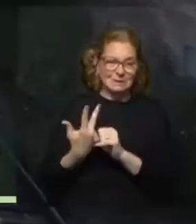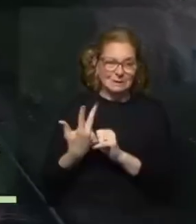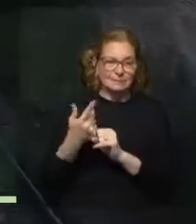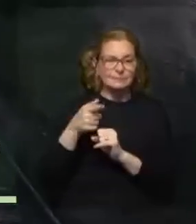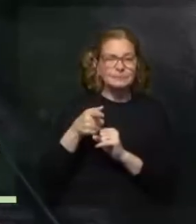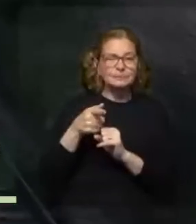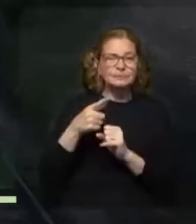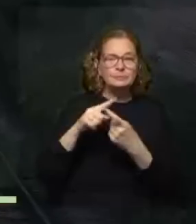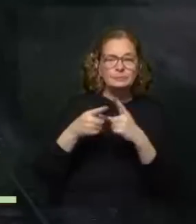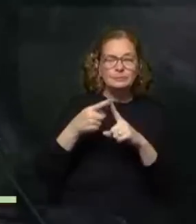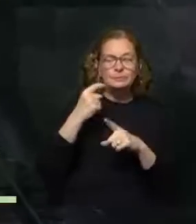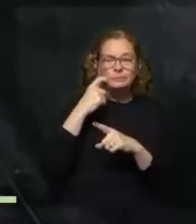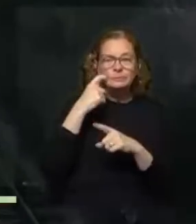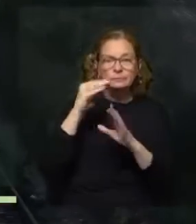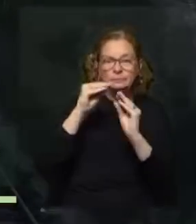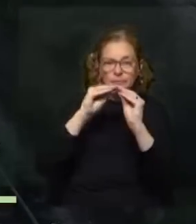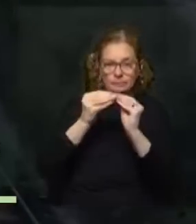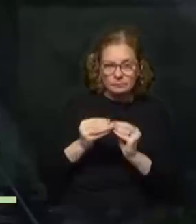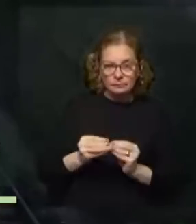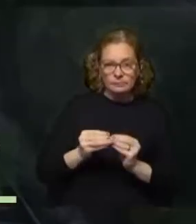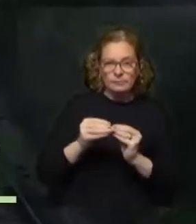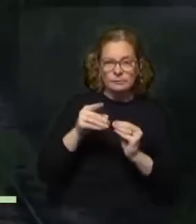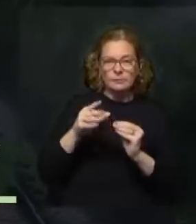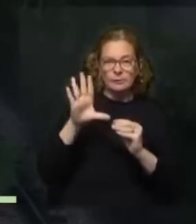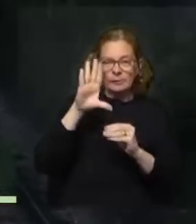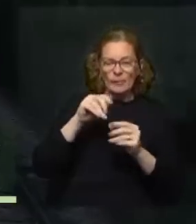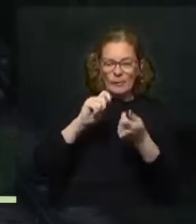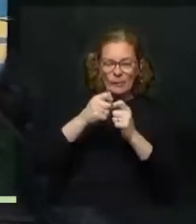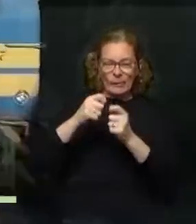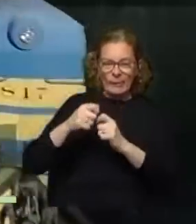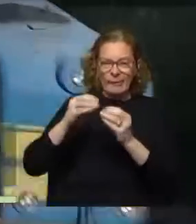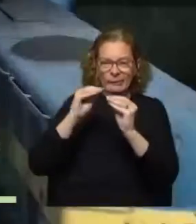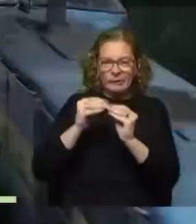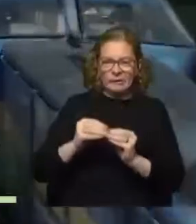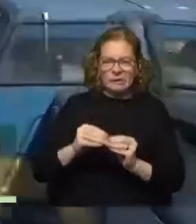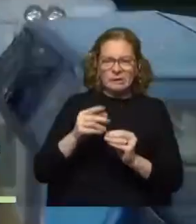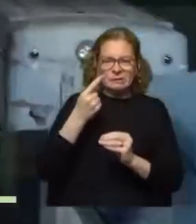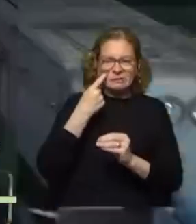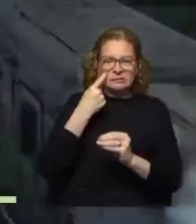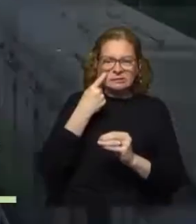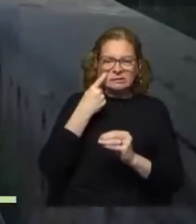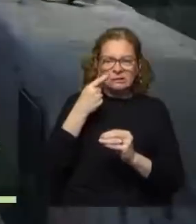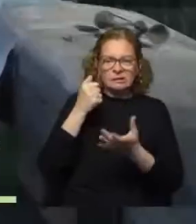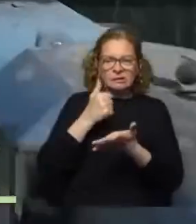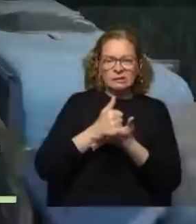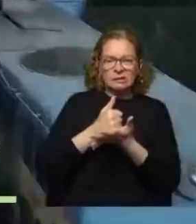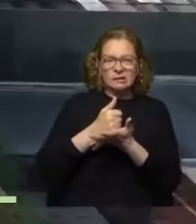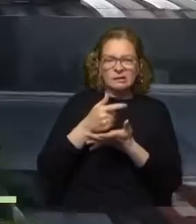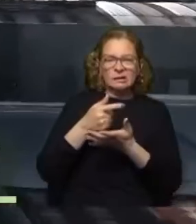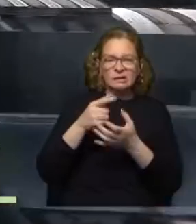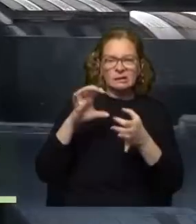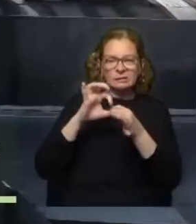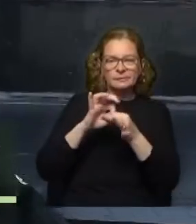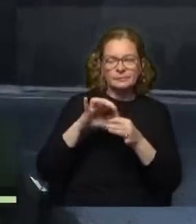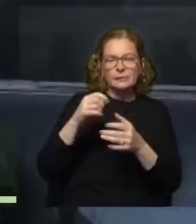De acuerdo a los números de la rendición de cuentas con la calidad de financiamiento probablemente estemos en esa relación